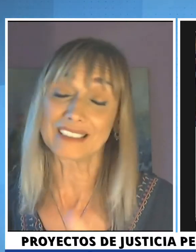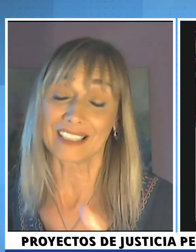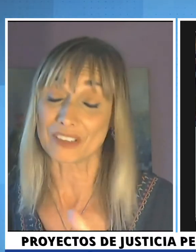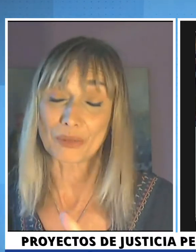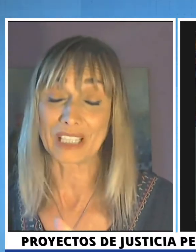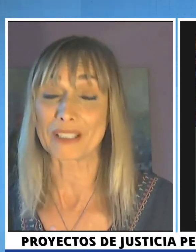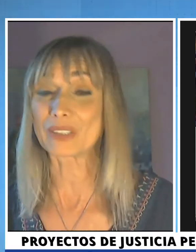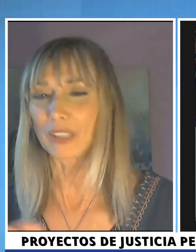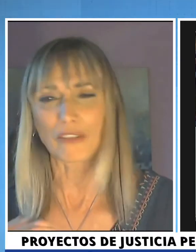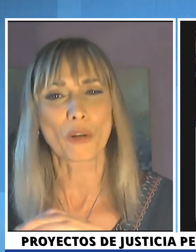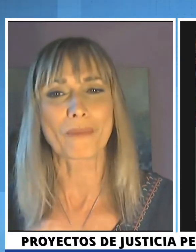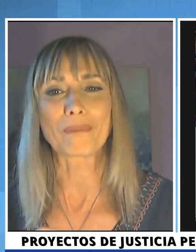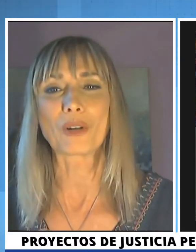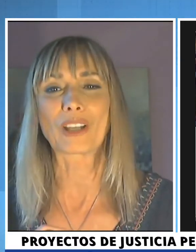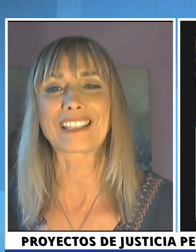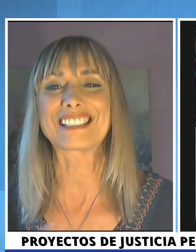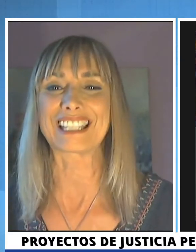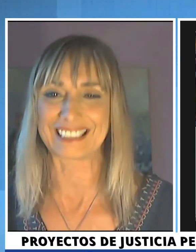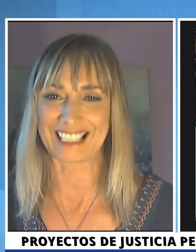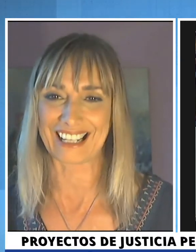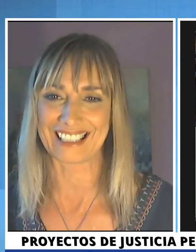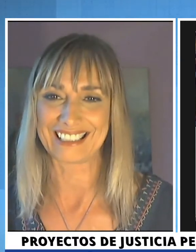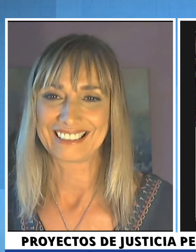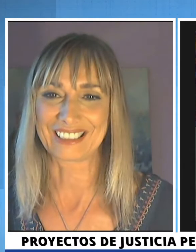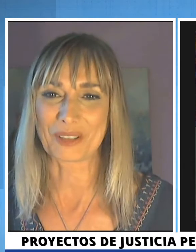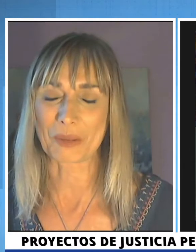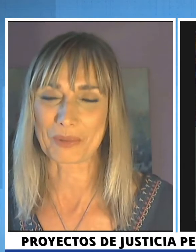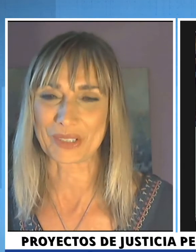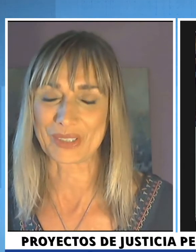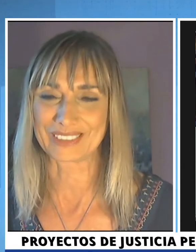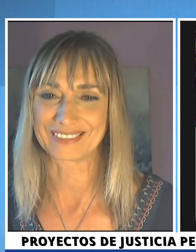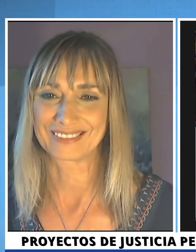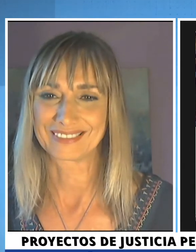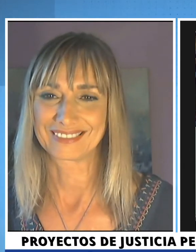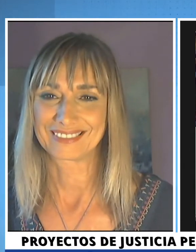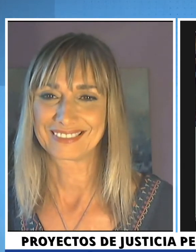también su intervención, que fue lo que quisiera destacar de toda su exposición.